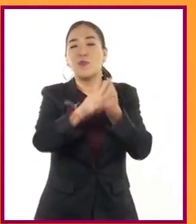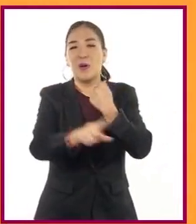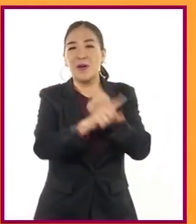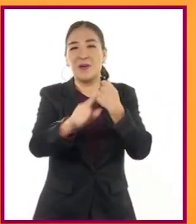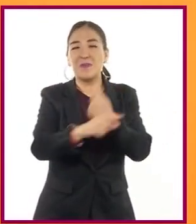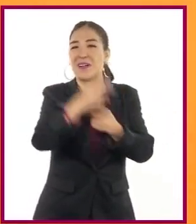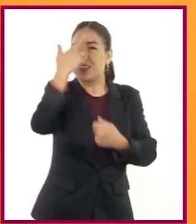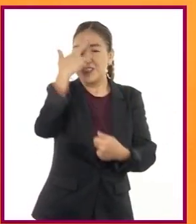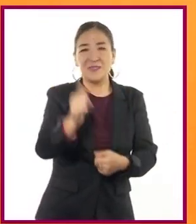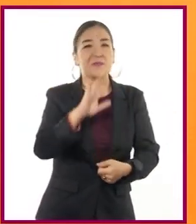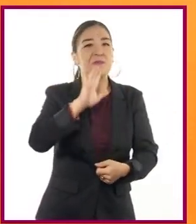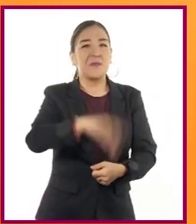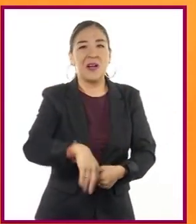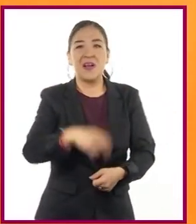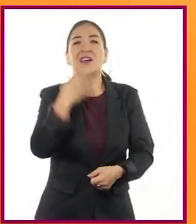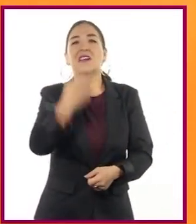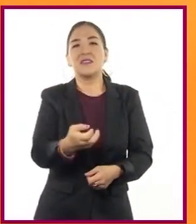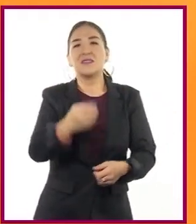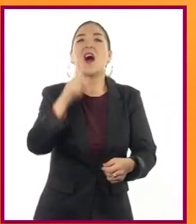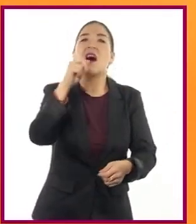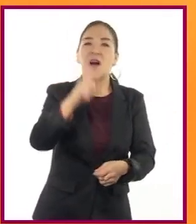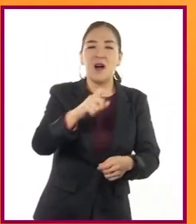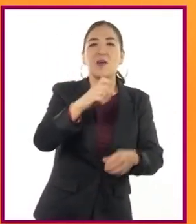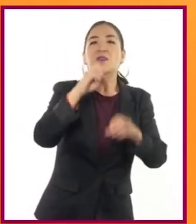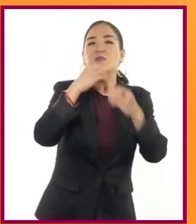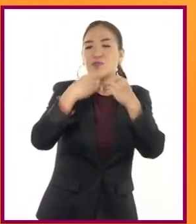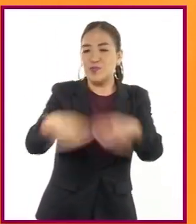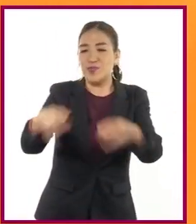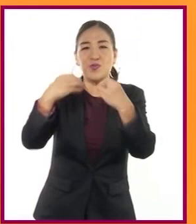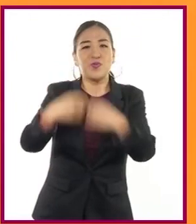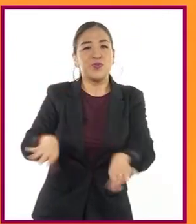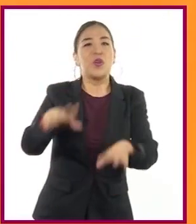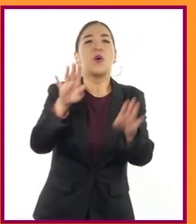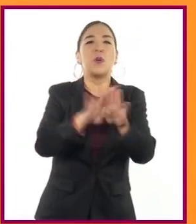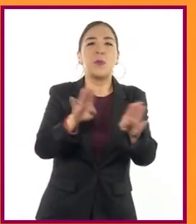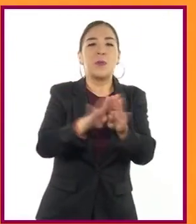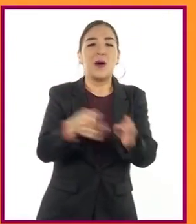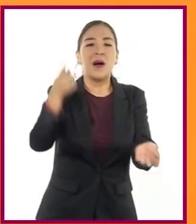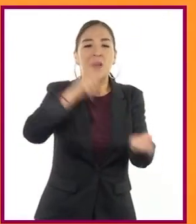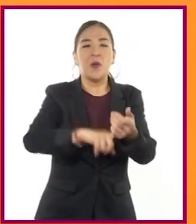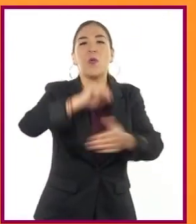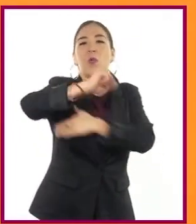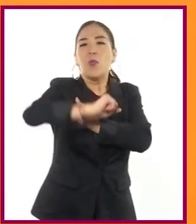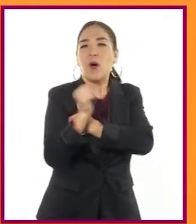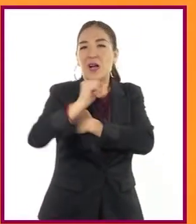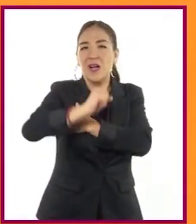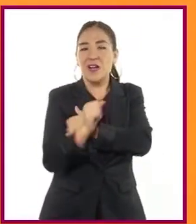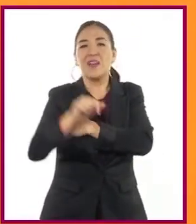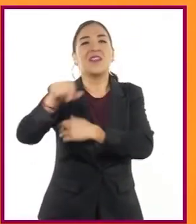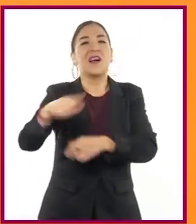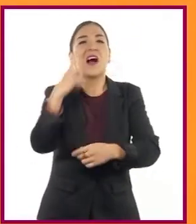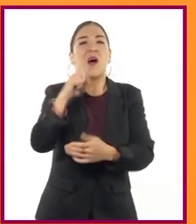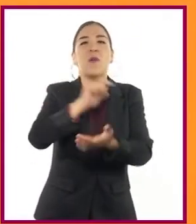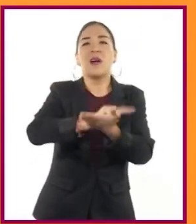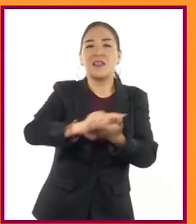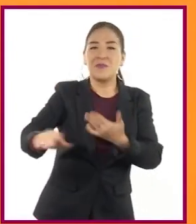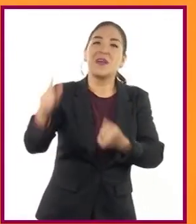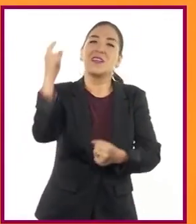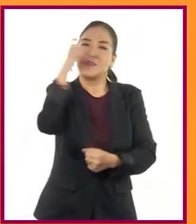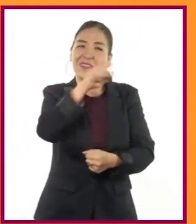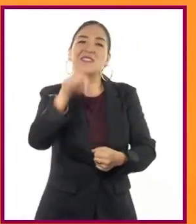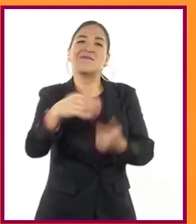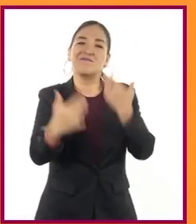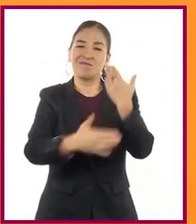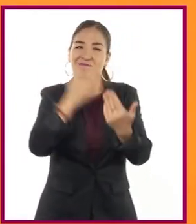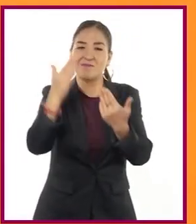condiciones genera fugas y su poca existencia para captación de aguas pluviales puede provocar